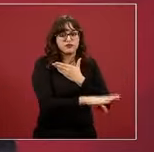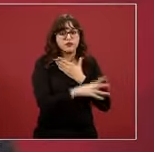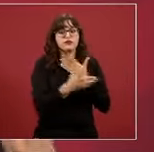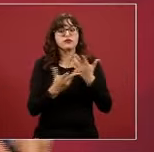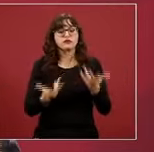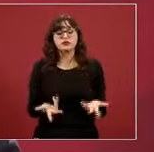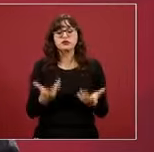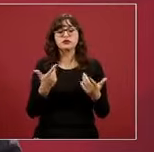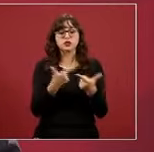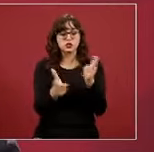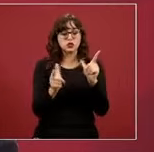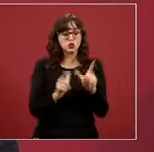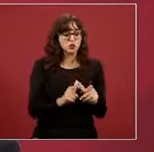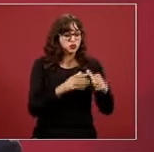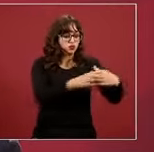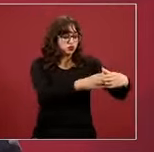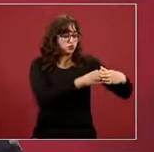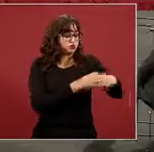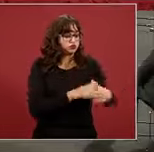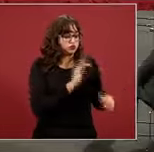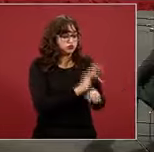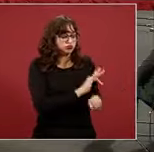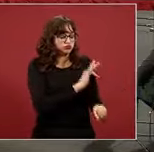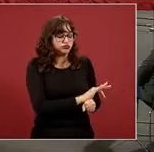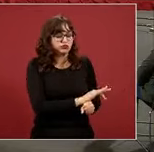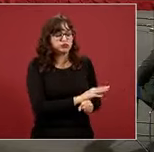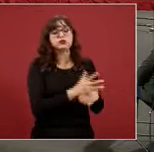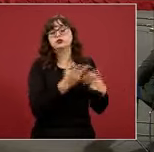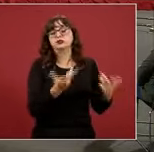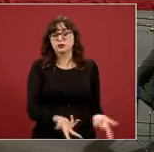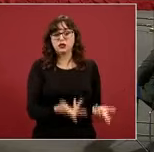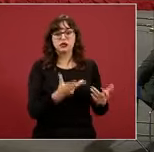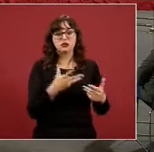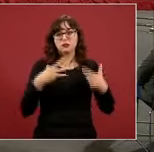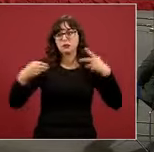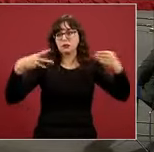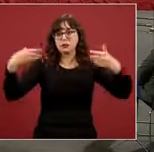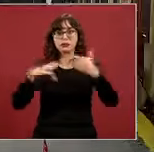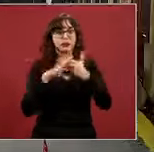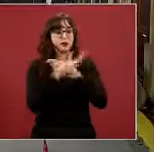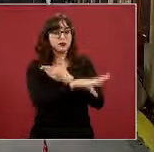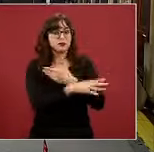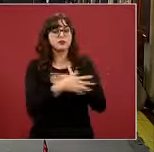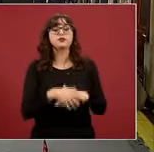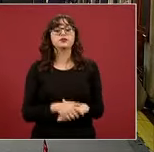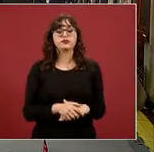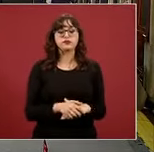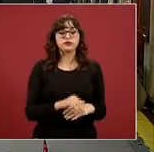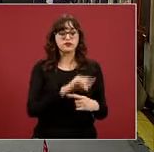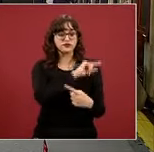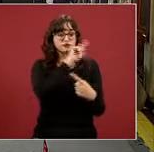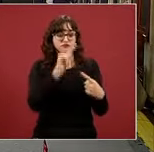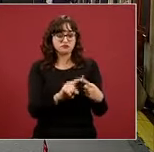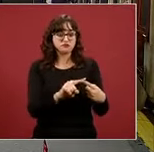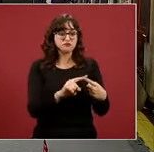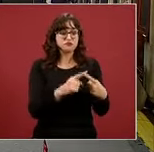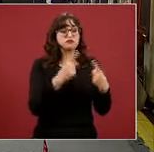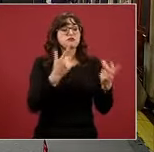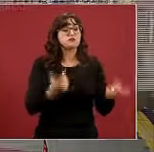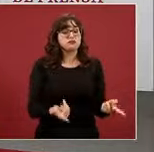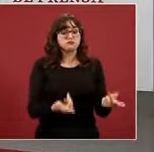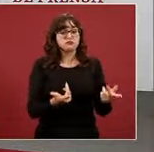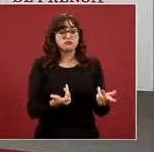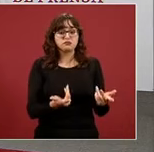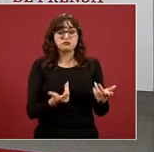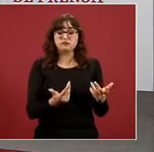grupos porque están en resguardo temporal o en aislamiento preventivo. Primera medida, tiene limitaciones,